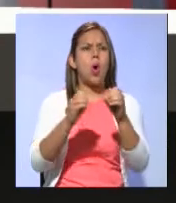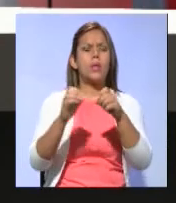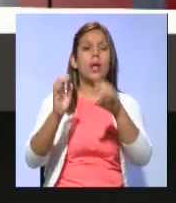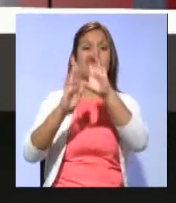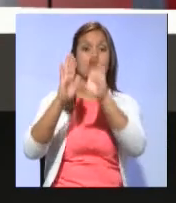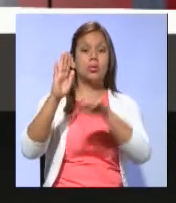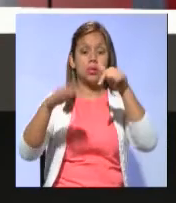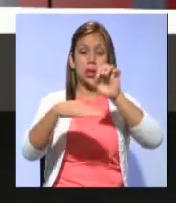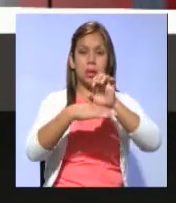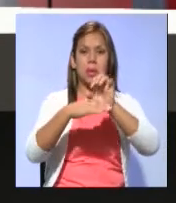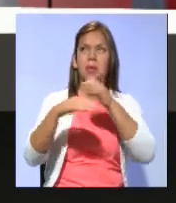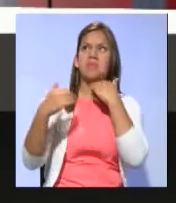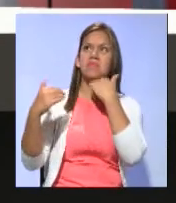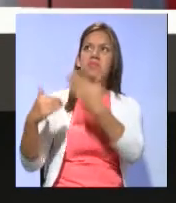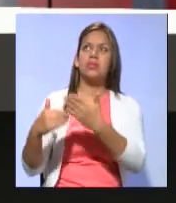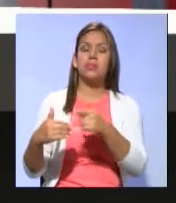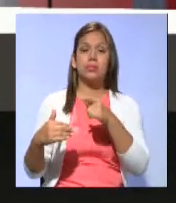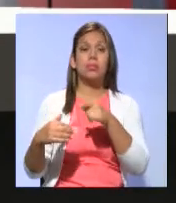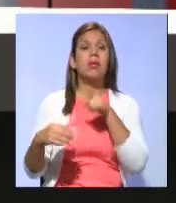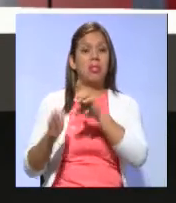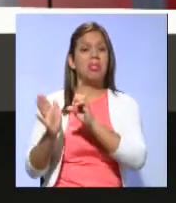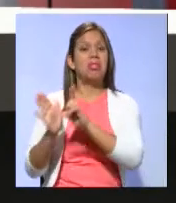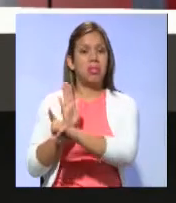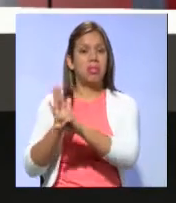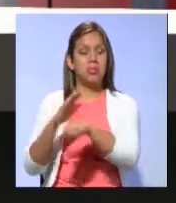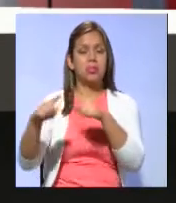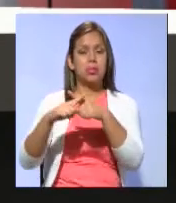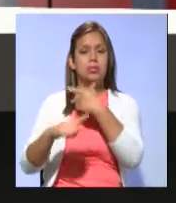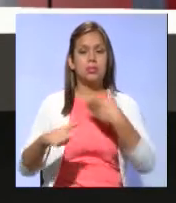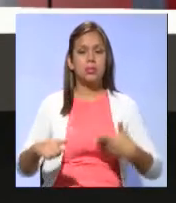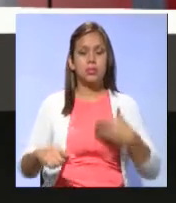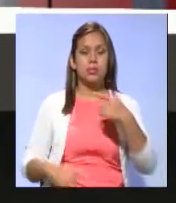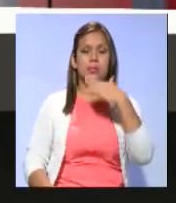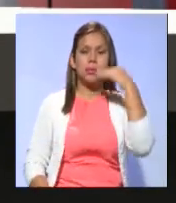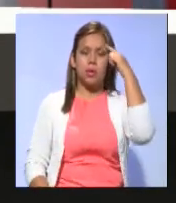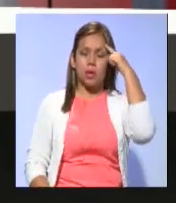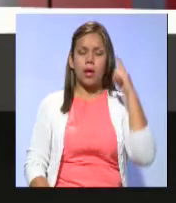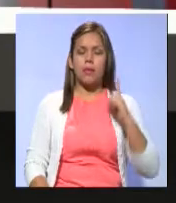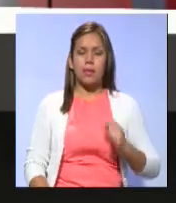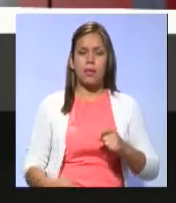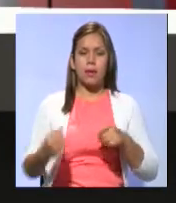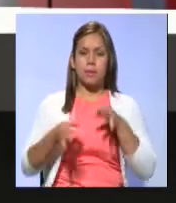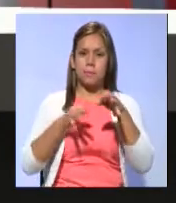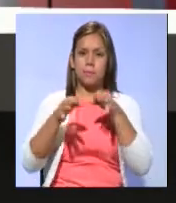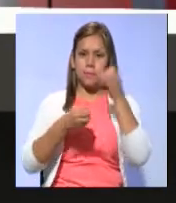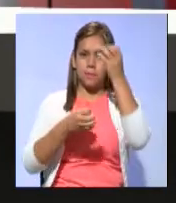en Ecuador, interpuesta por el expresidente Rafael Correa. Karel Sack con los detalles.